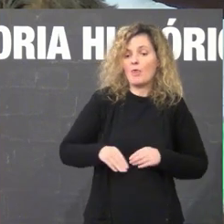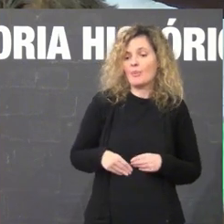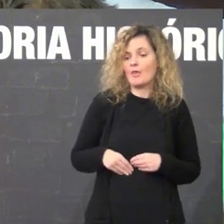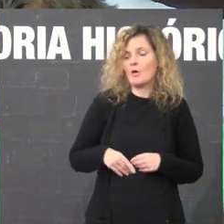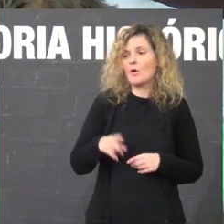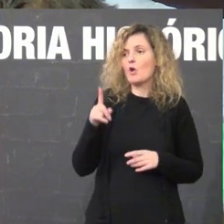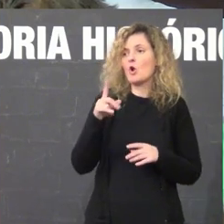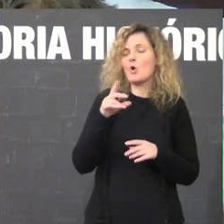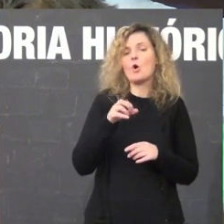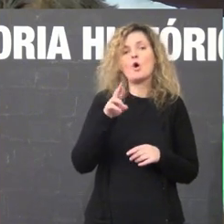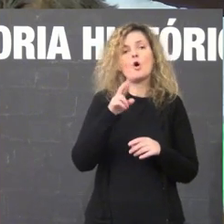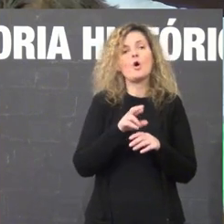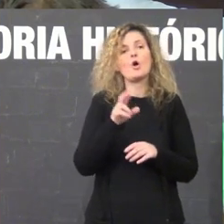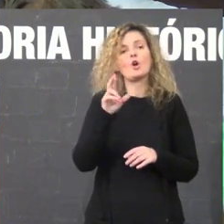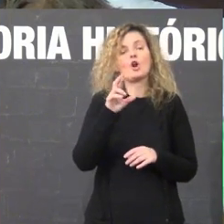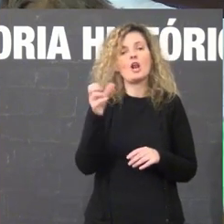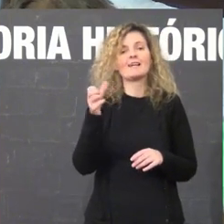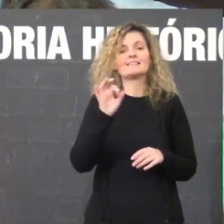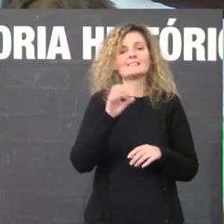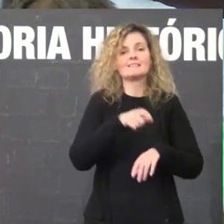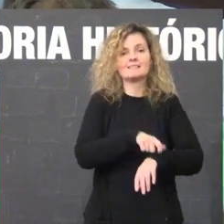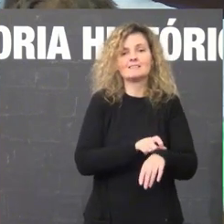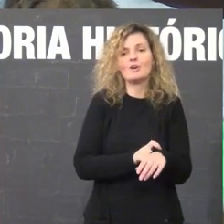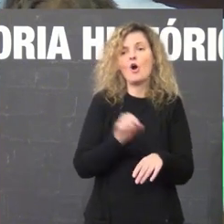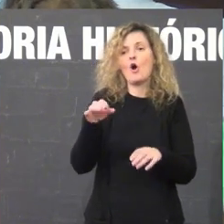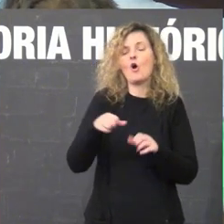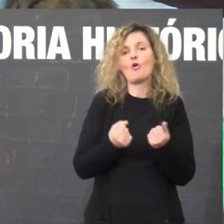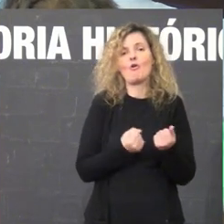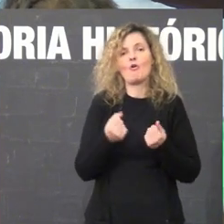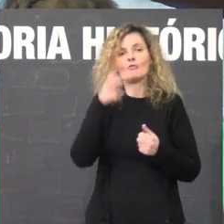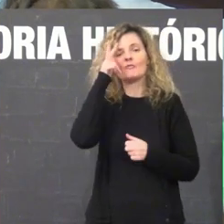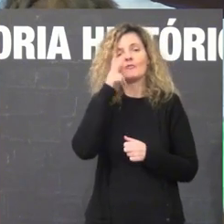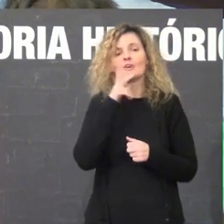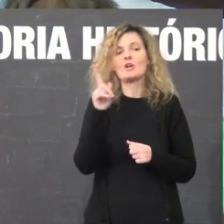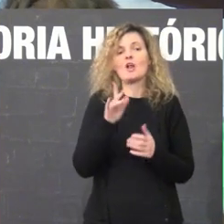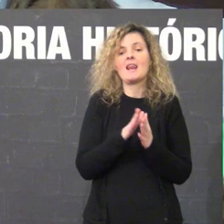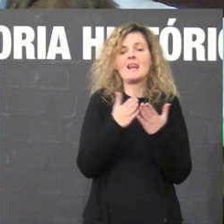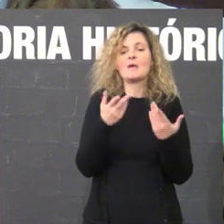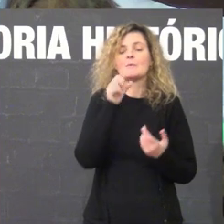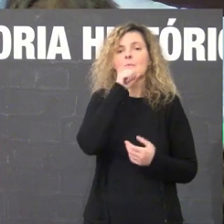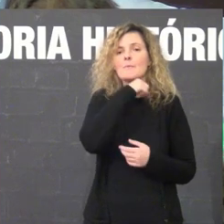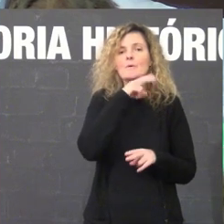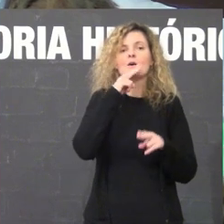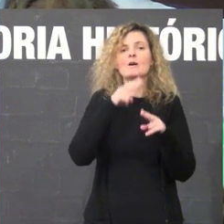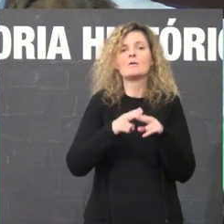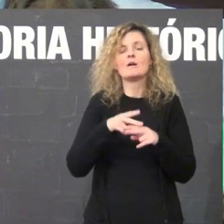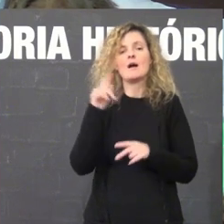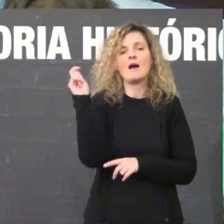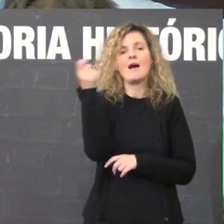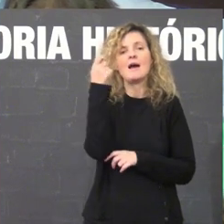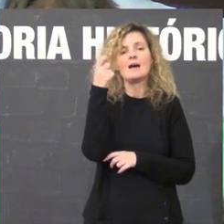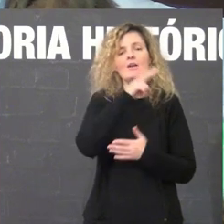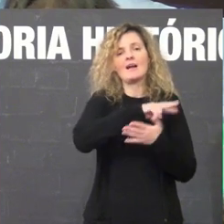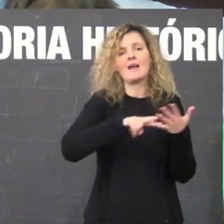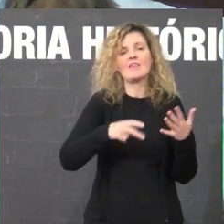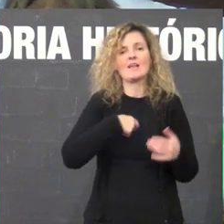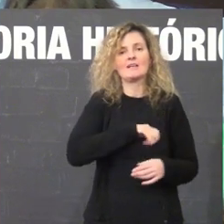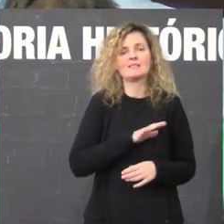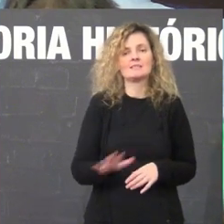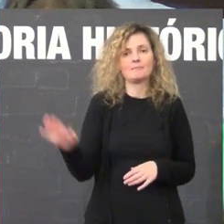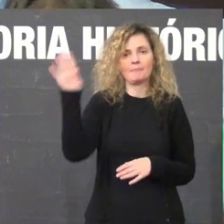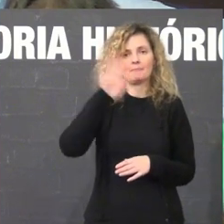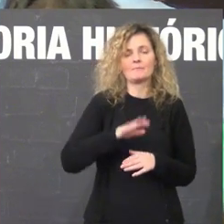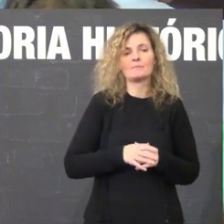no es un Rolex ni un jaguar como se regalan otros es solo un libro viejo se llama Héroes de Galicia y de España